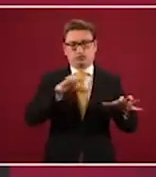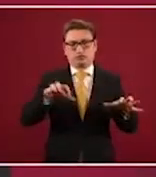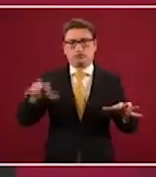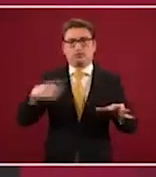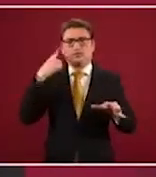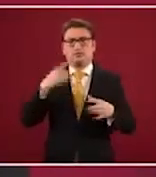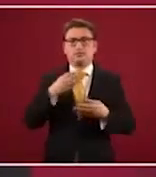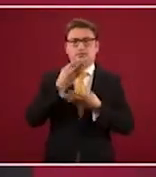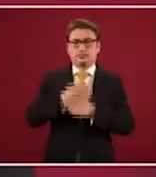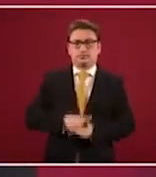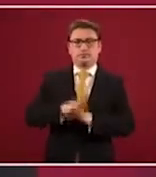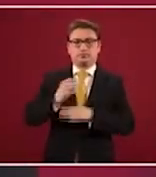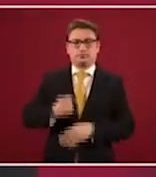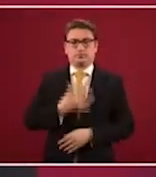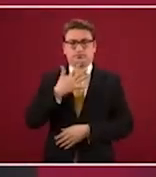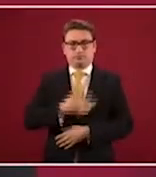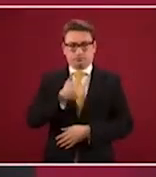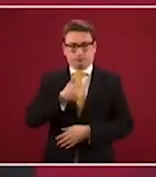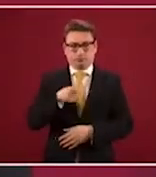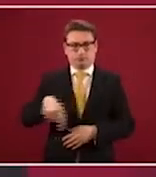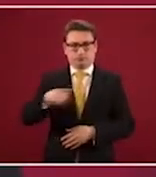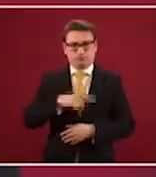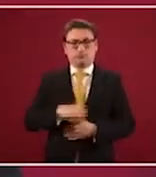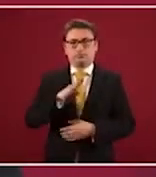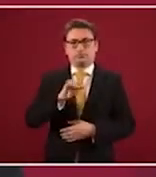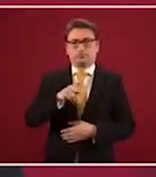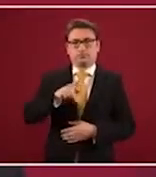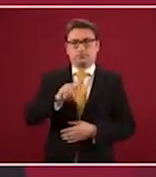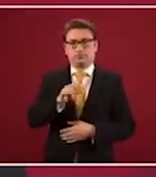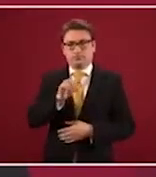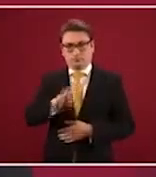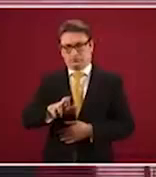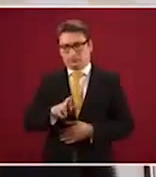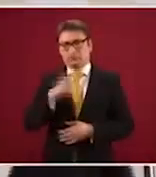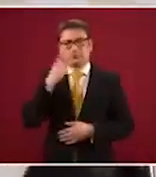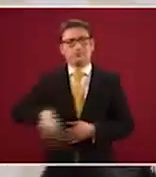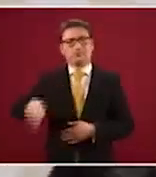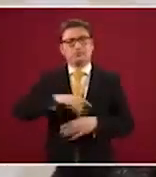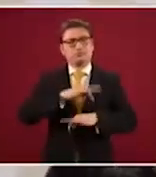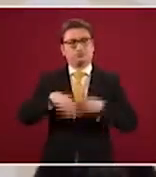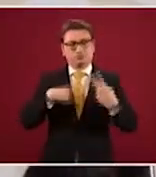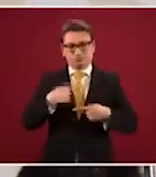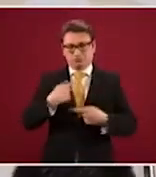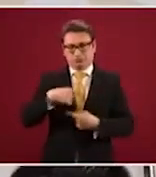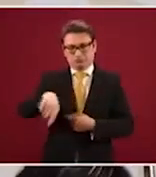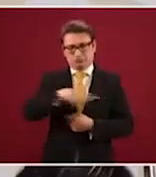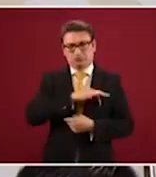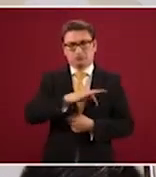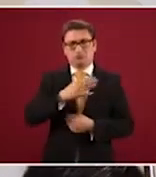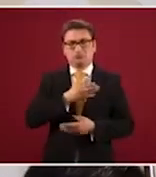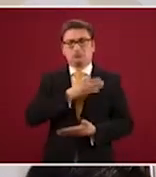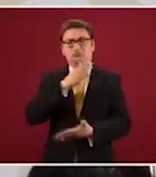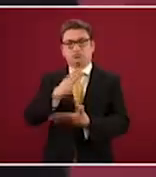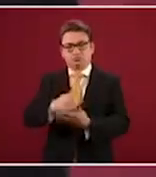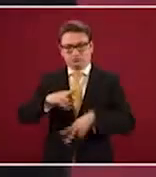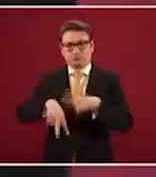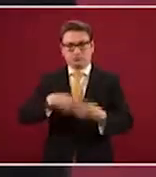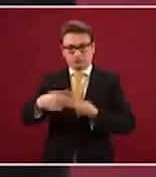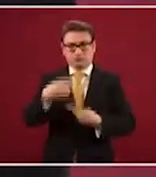del Banco de Bienestar para que la gente pueda cobrar